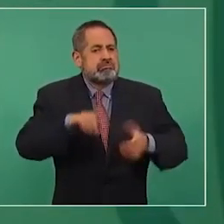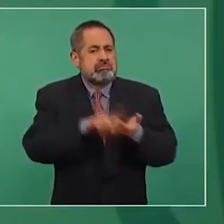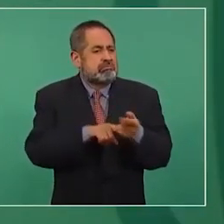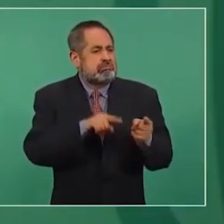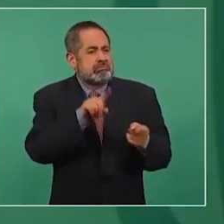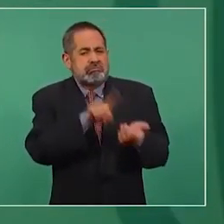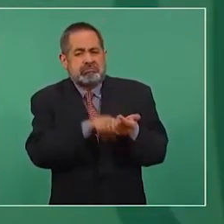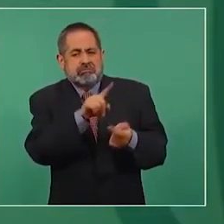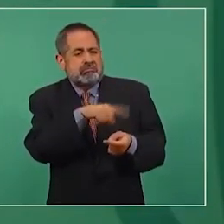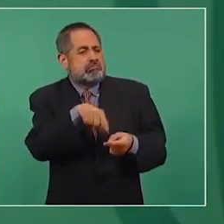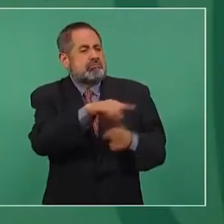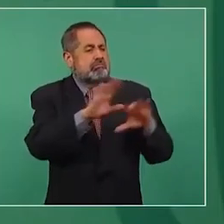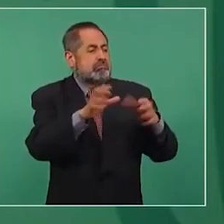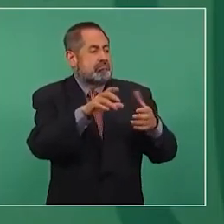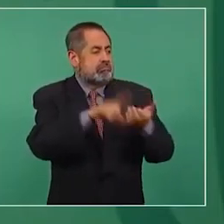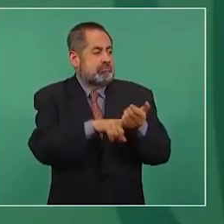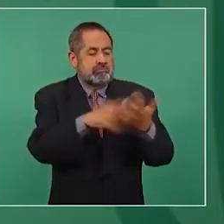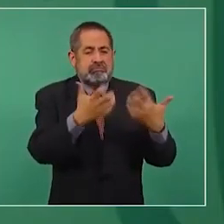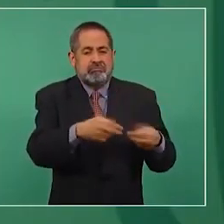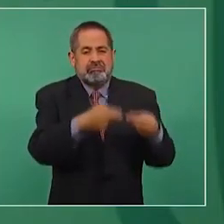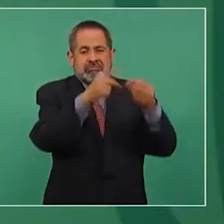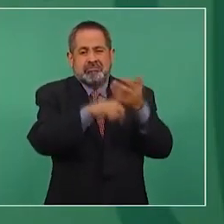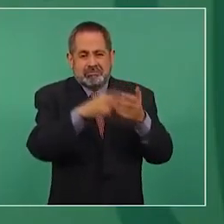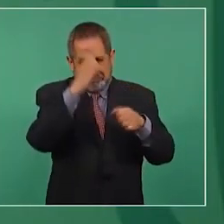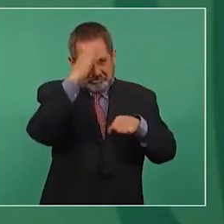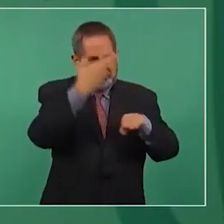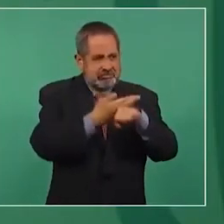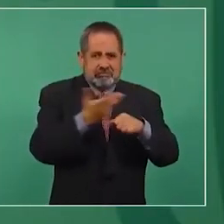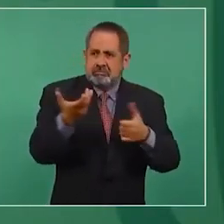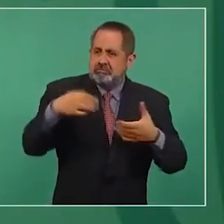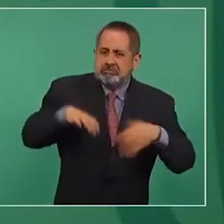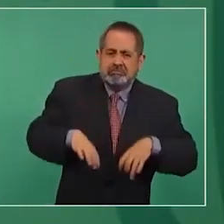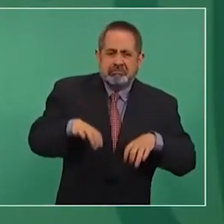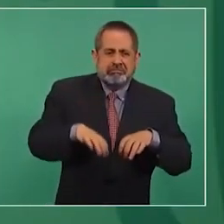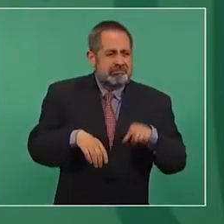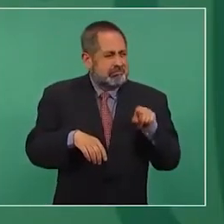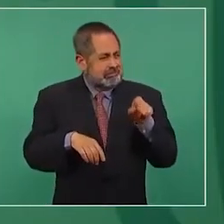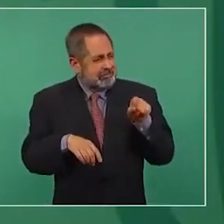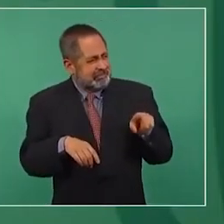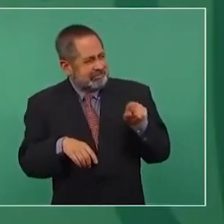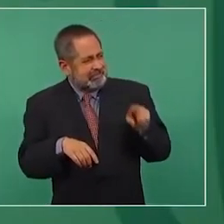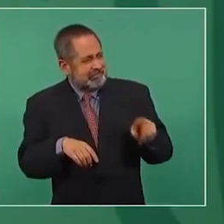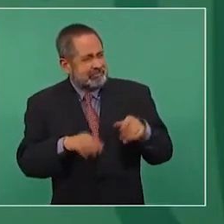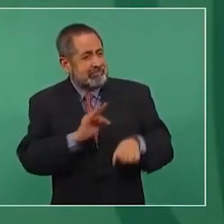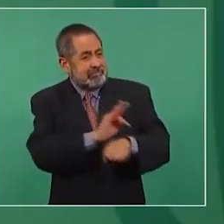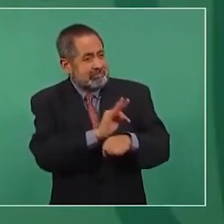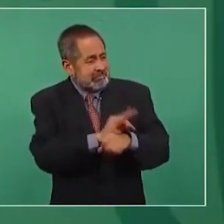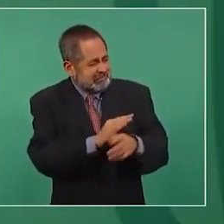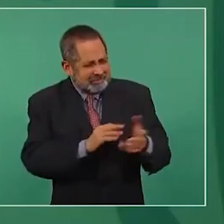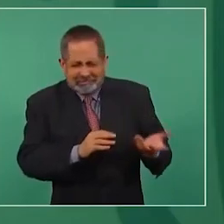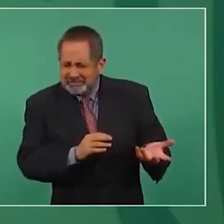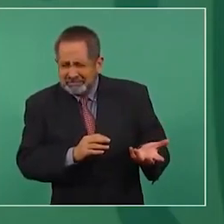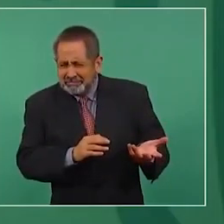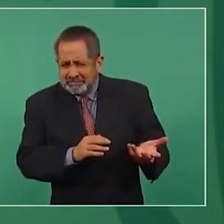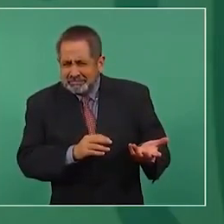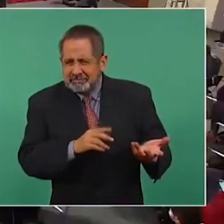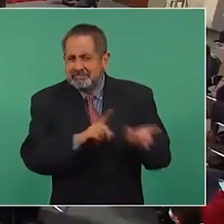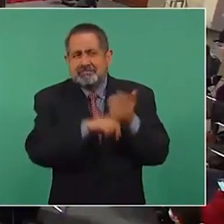los de las empresas extranjeras, sobre todo los de las empresas españolas,